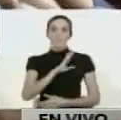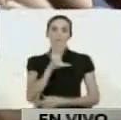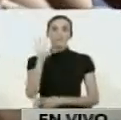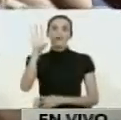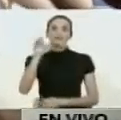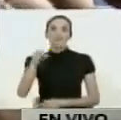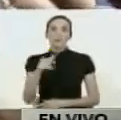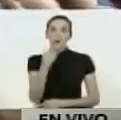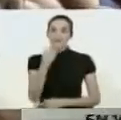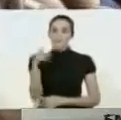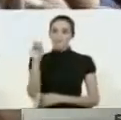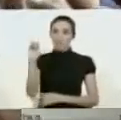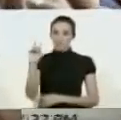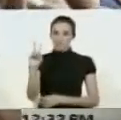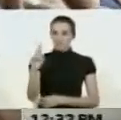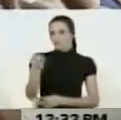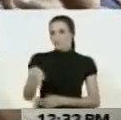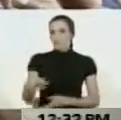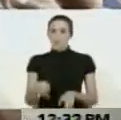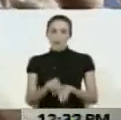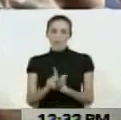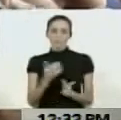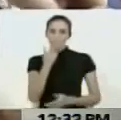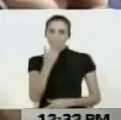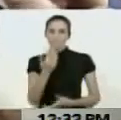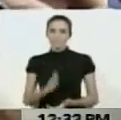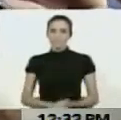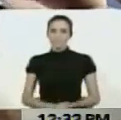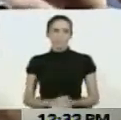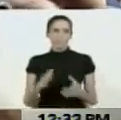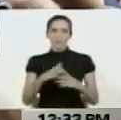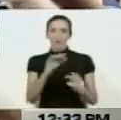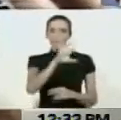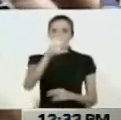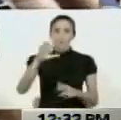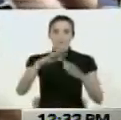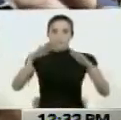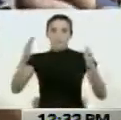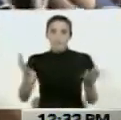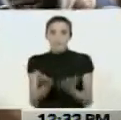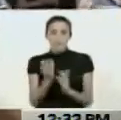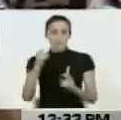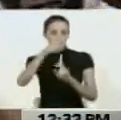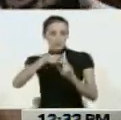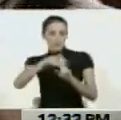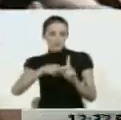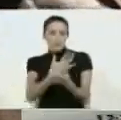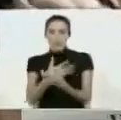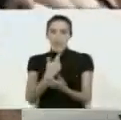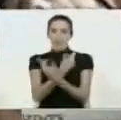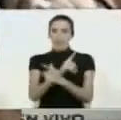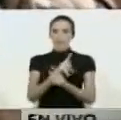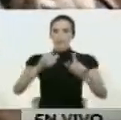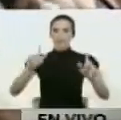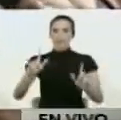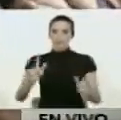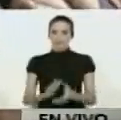así como Venezuela, prácticamente todos los países del mundo que luchan por su libertad y su